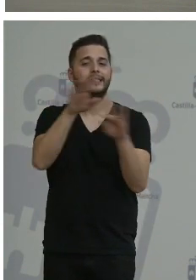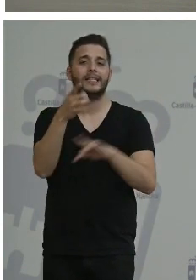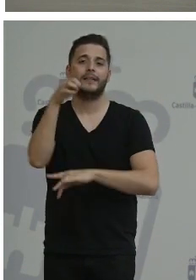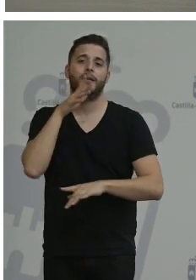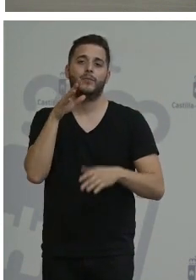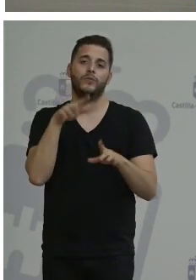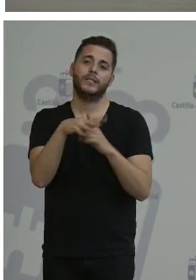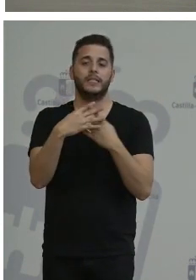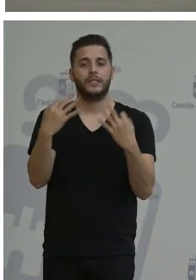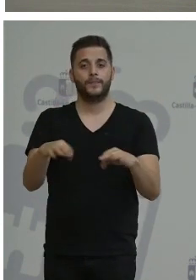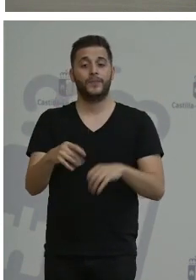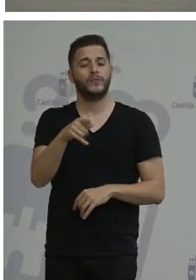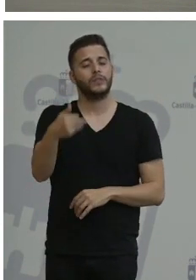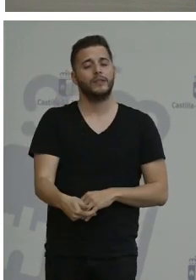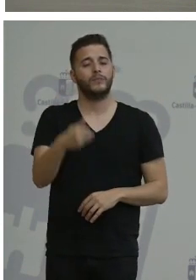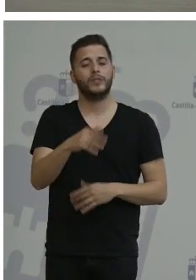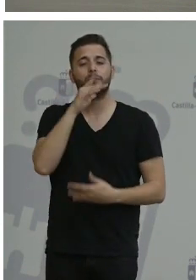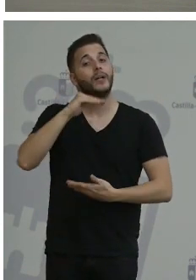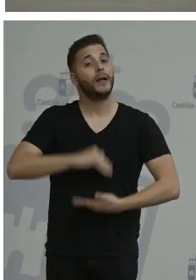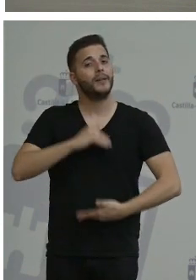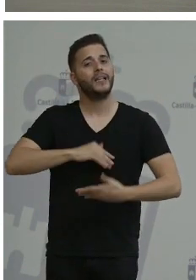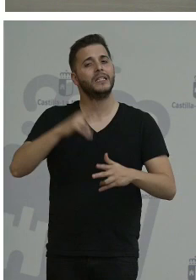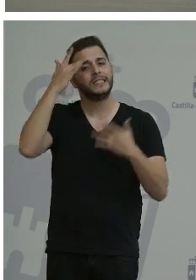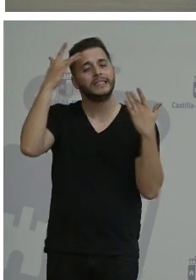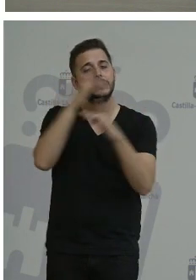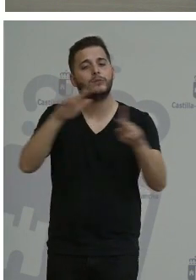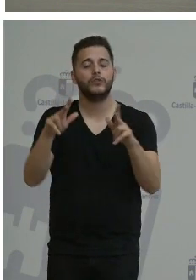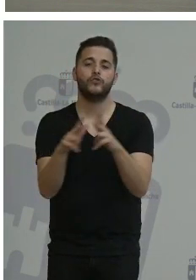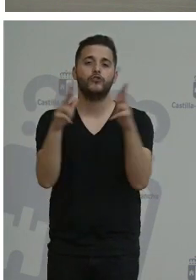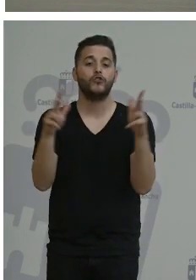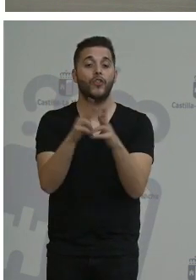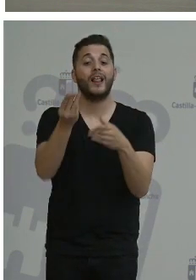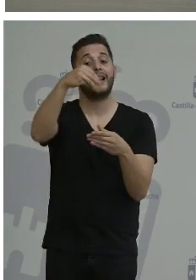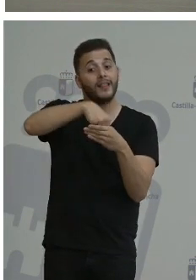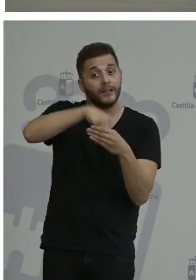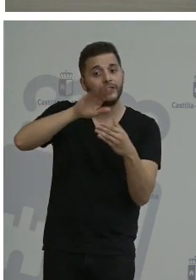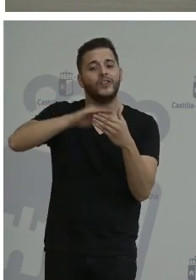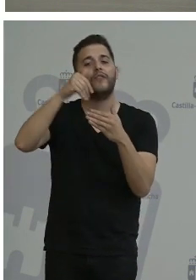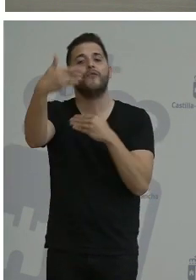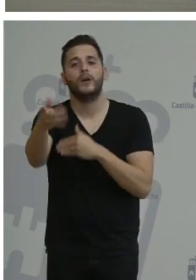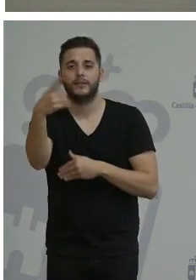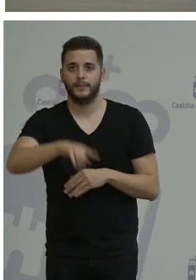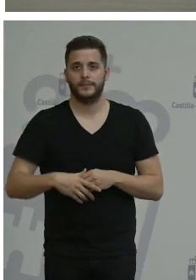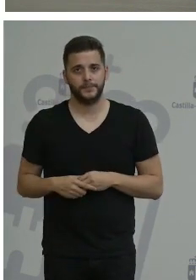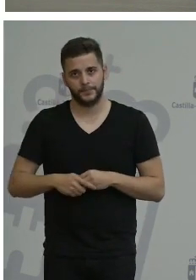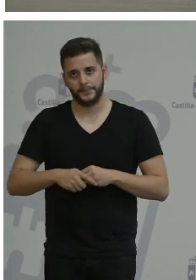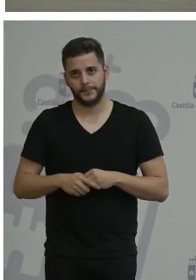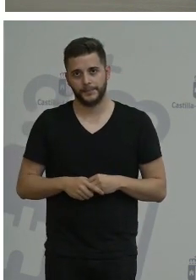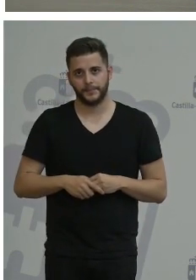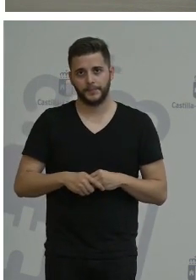daríamos capacidad a la sensibilización social dentro y fuera. También